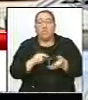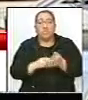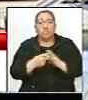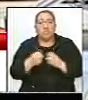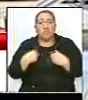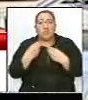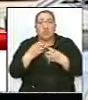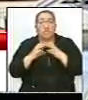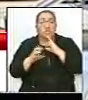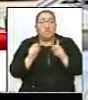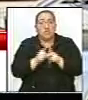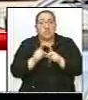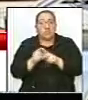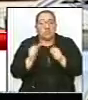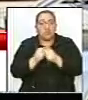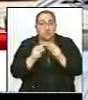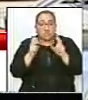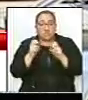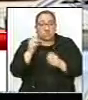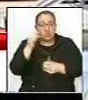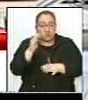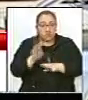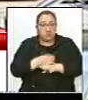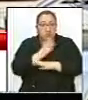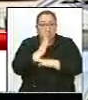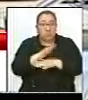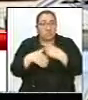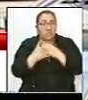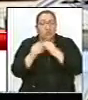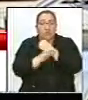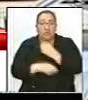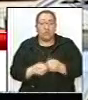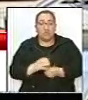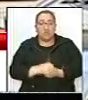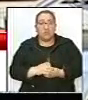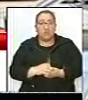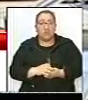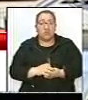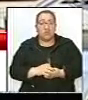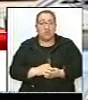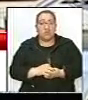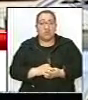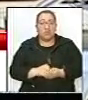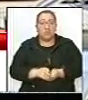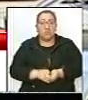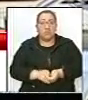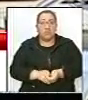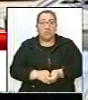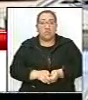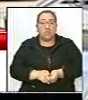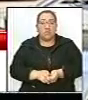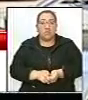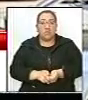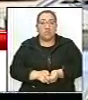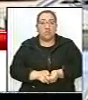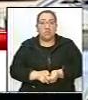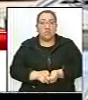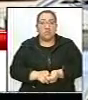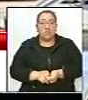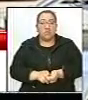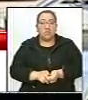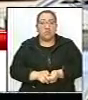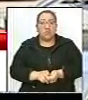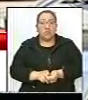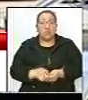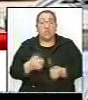están conversando también en el caso de Madre de Dios. Eso sucede en todo el país. En todo el país se presenta este tipo de cosas. Entonces, tenemos que tener miradas